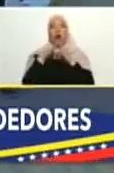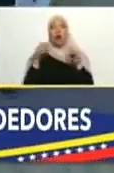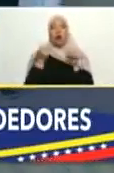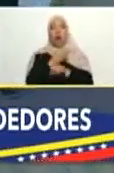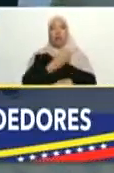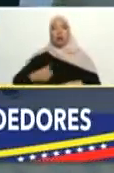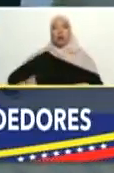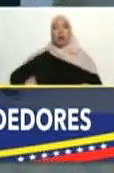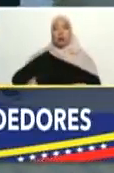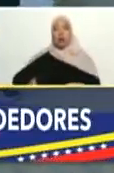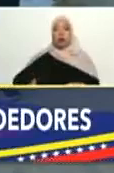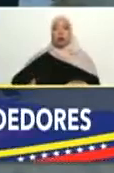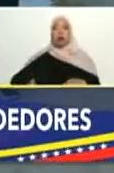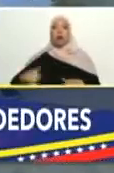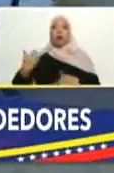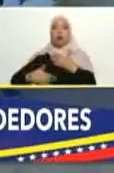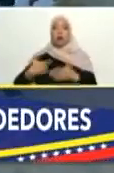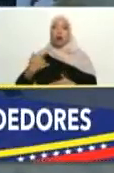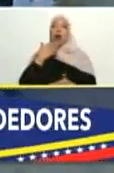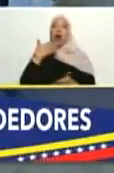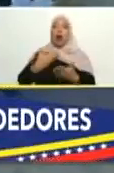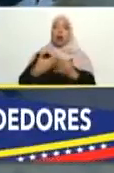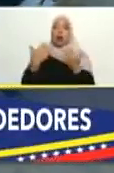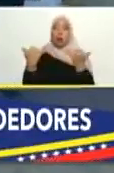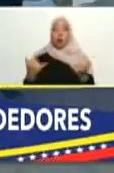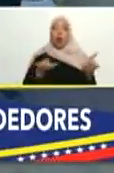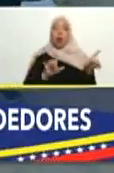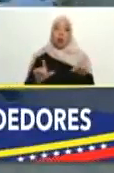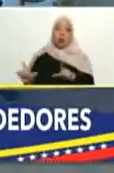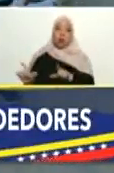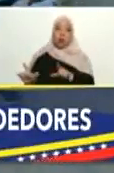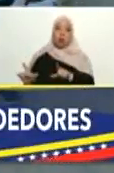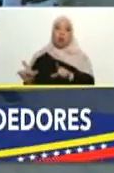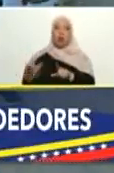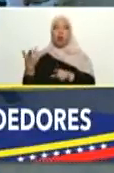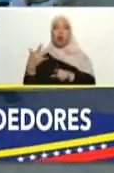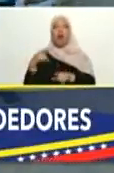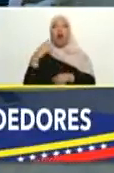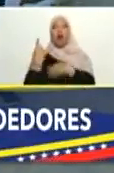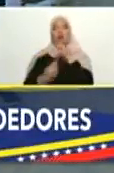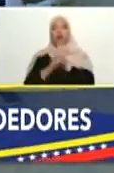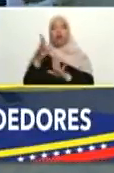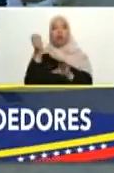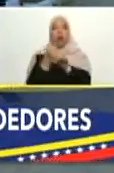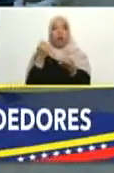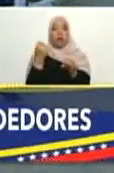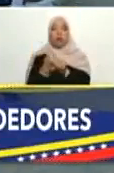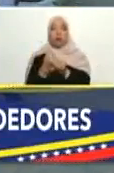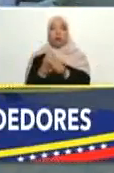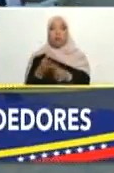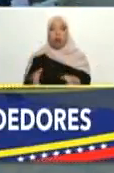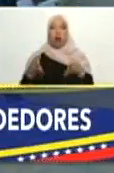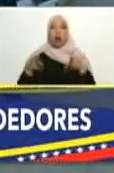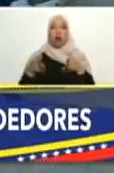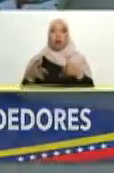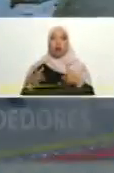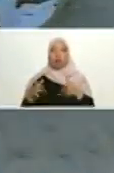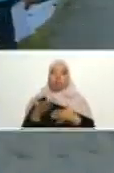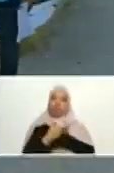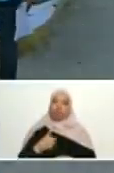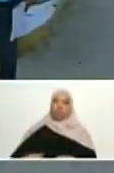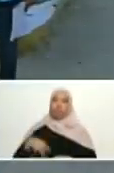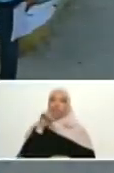presidente, damos este paso y le damos las gracias, y aquí estamos listos para seguir avanzando, trabajando y triunfando. Adelante,